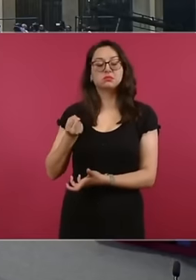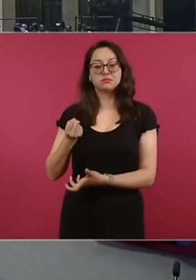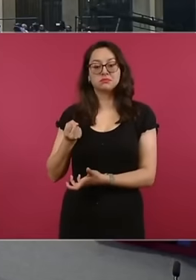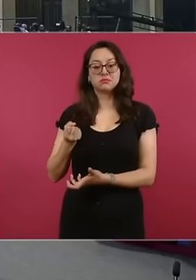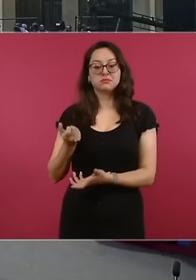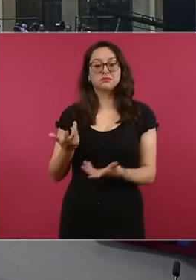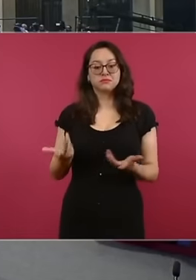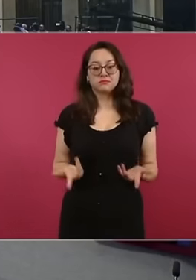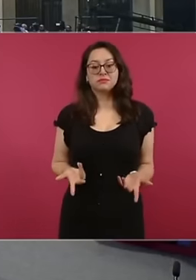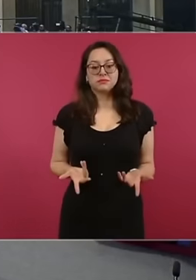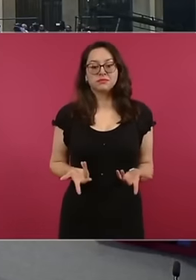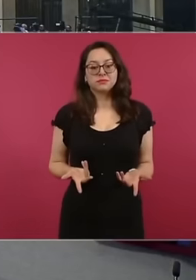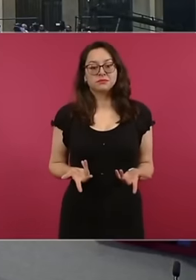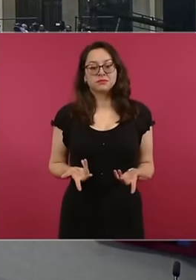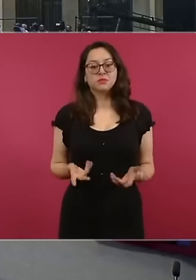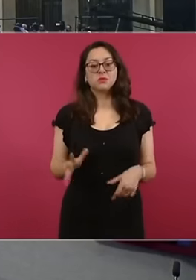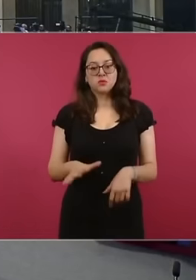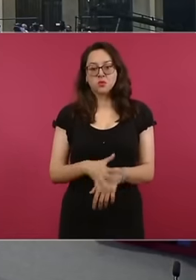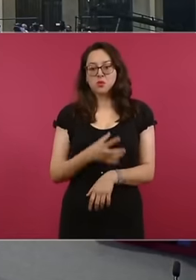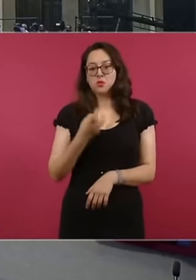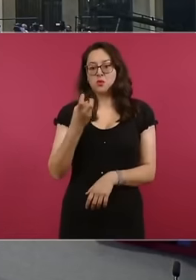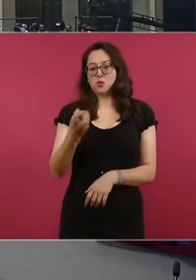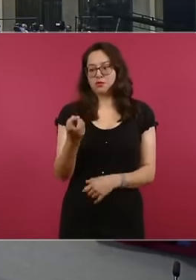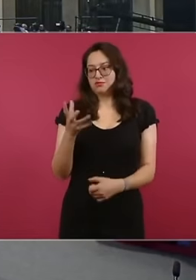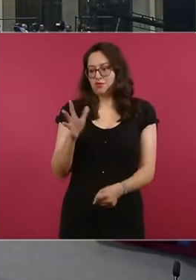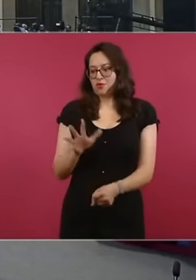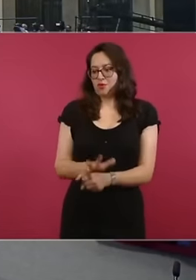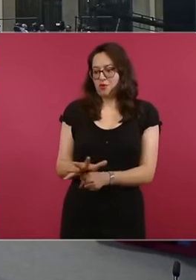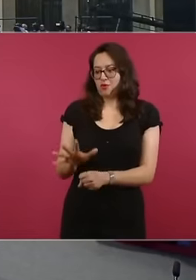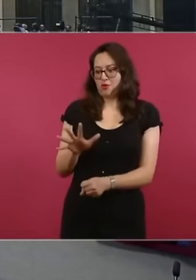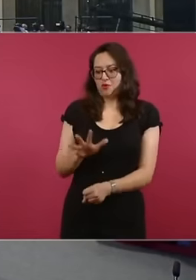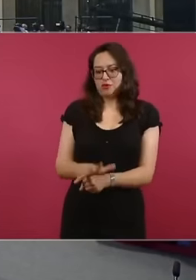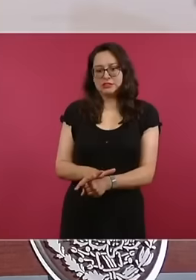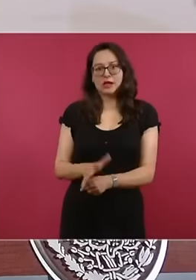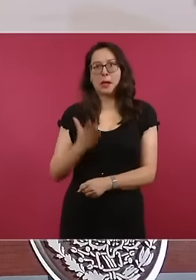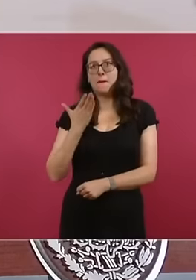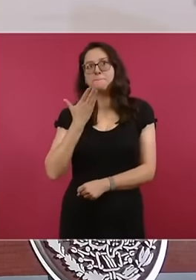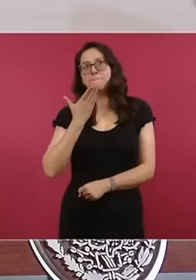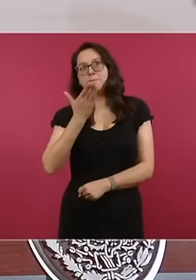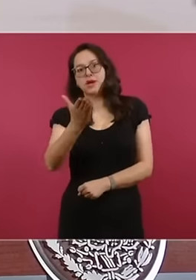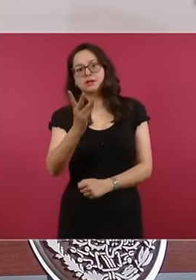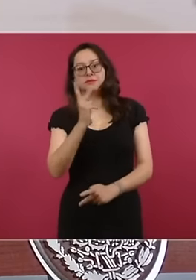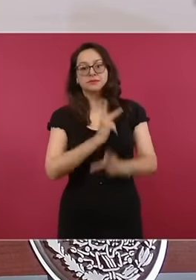Pues por eso nos alcanza, por eso Pemex no se ha endeudado.